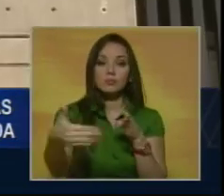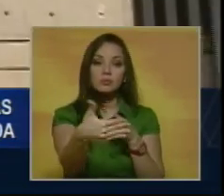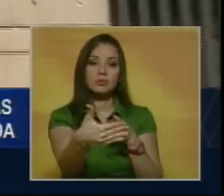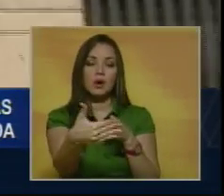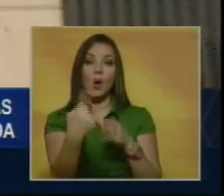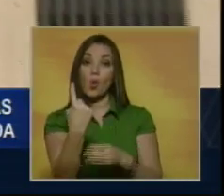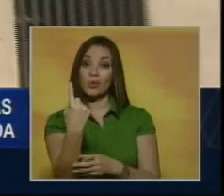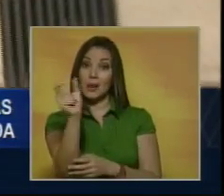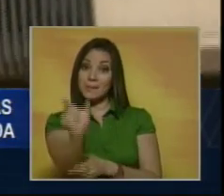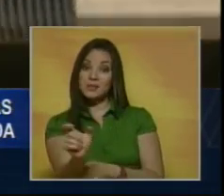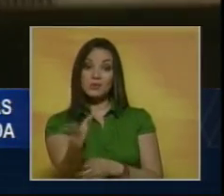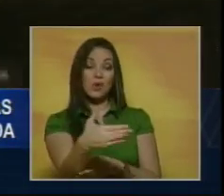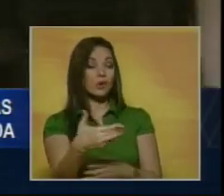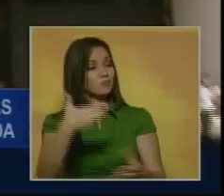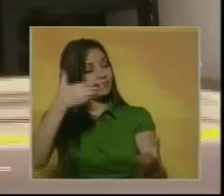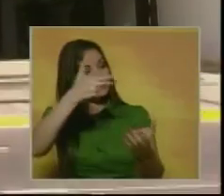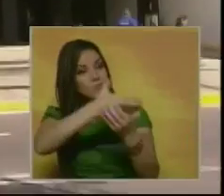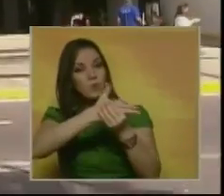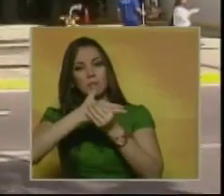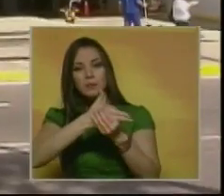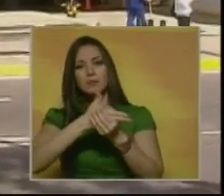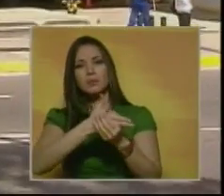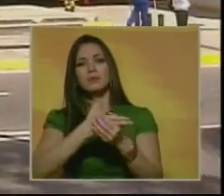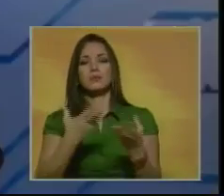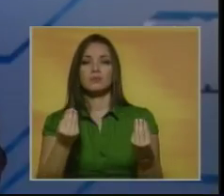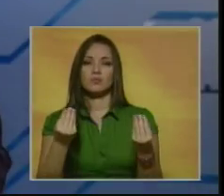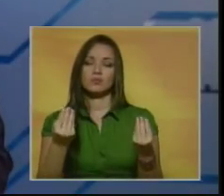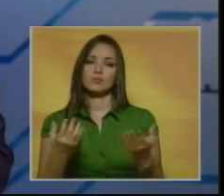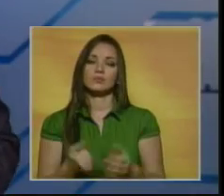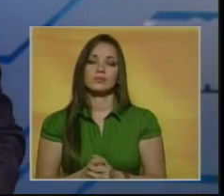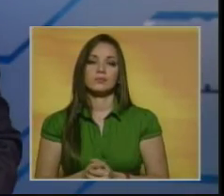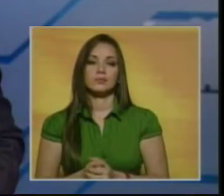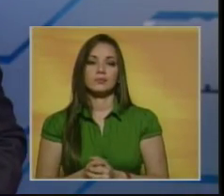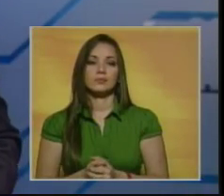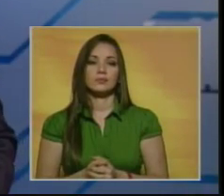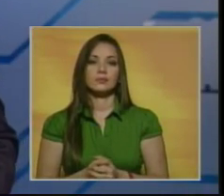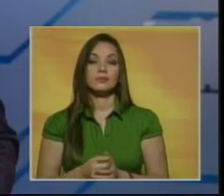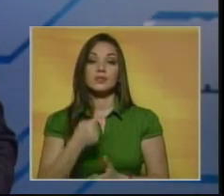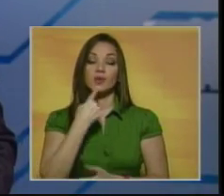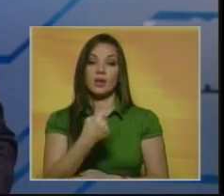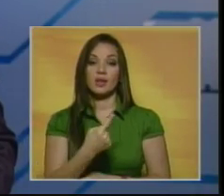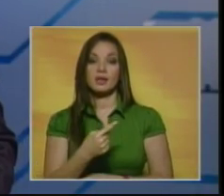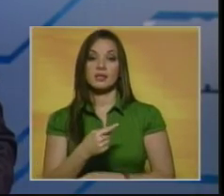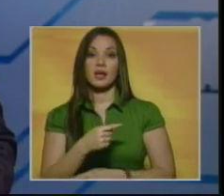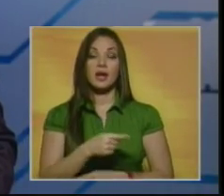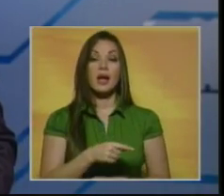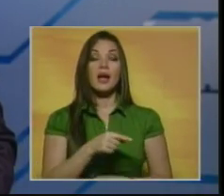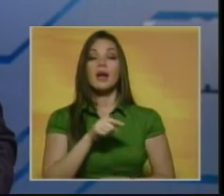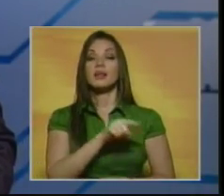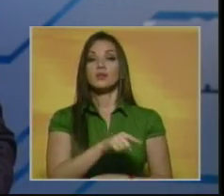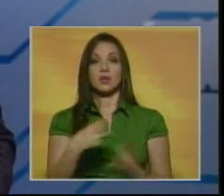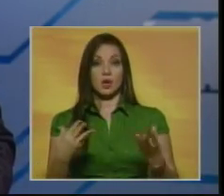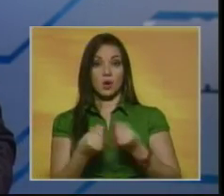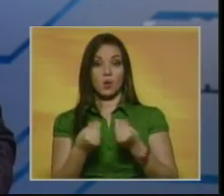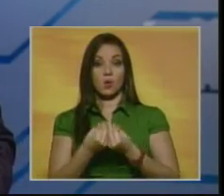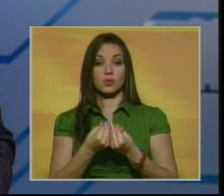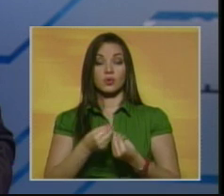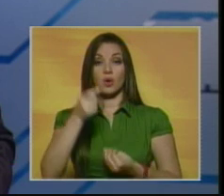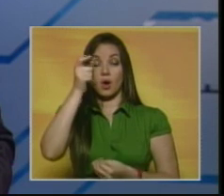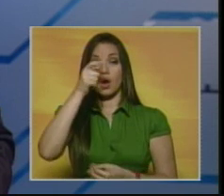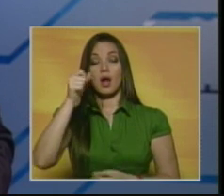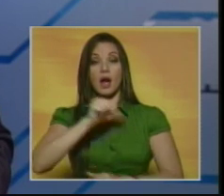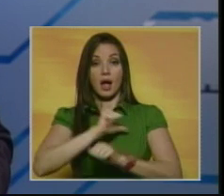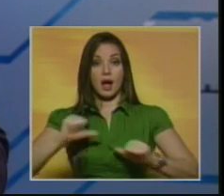por una persona quien le efectuó varios disparos. La policía de Francia, en colaboración con la Guardia Civil, detuvo